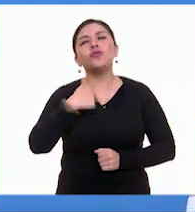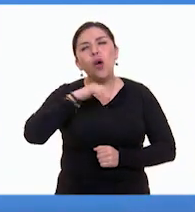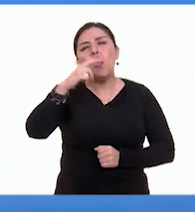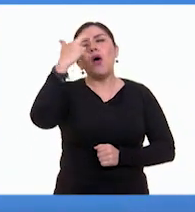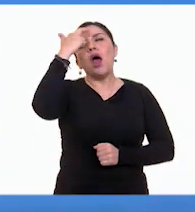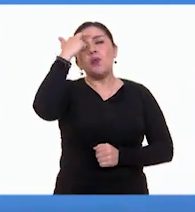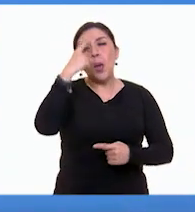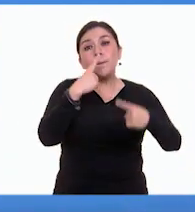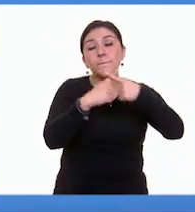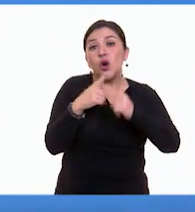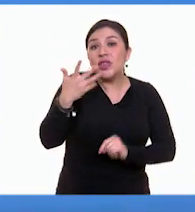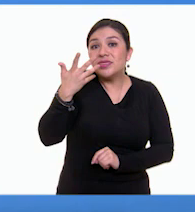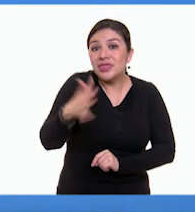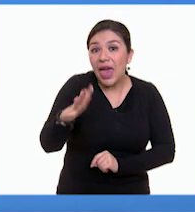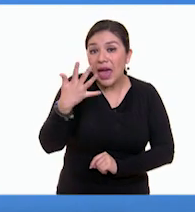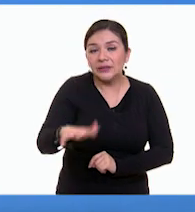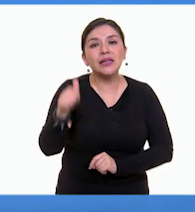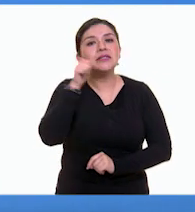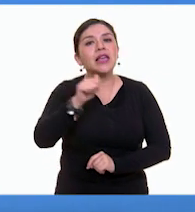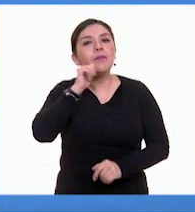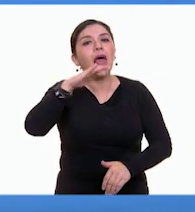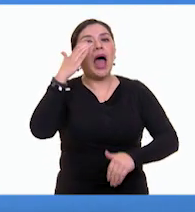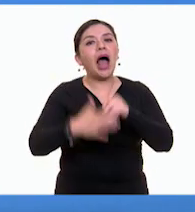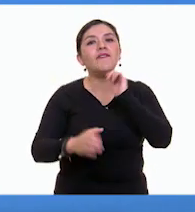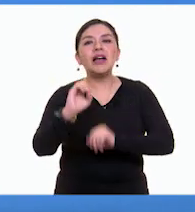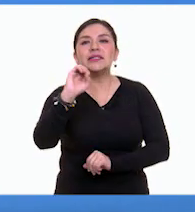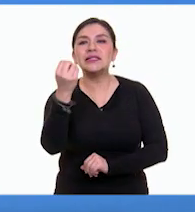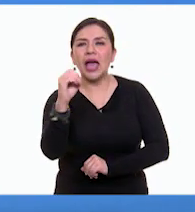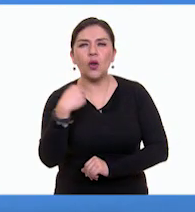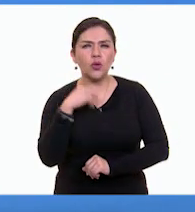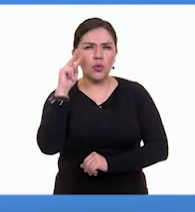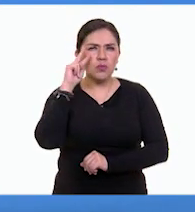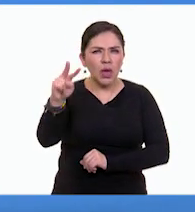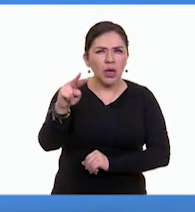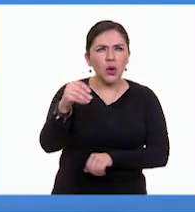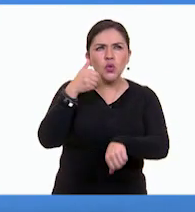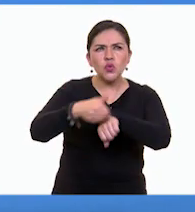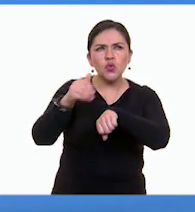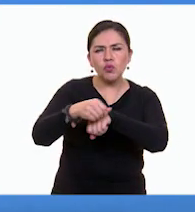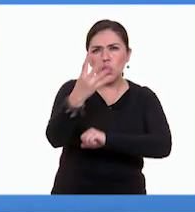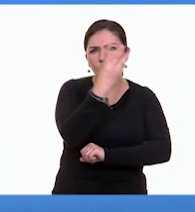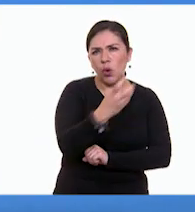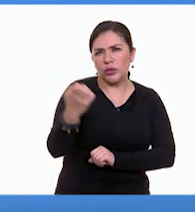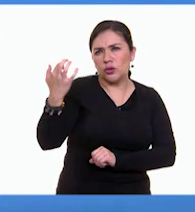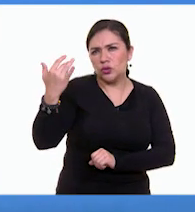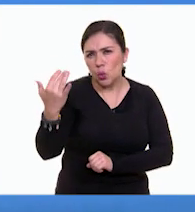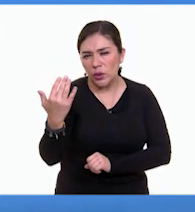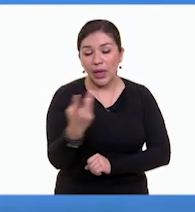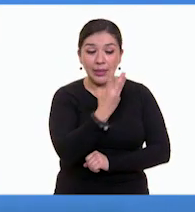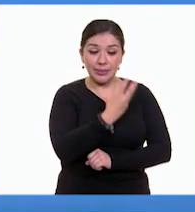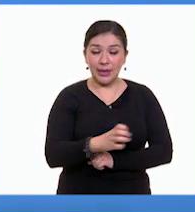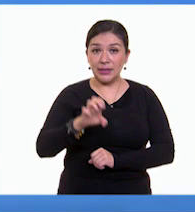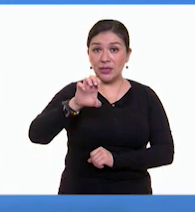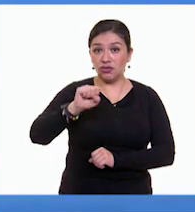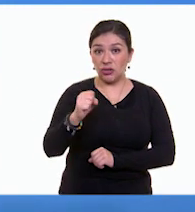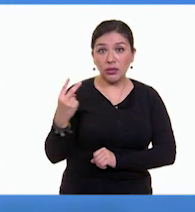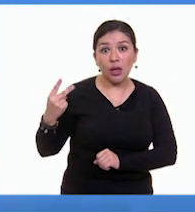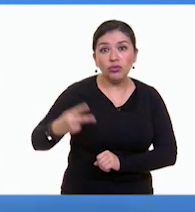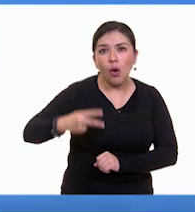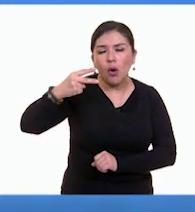los múltiplos de 10 terminan en 0 y me di cuenta de que el 450 y el